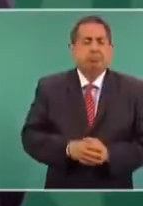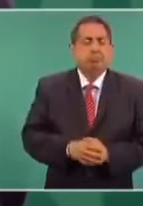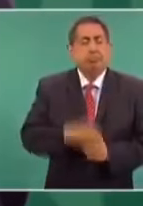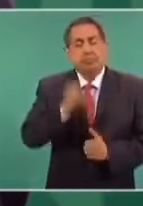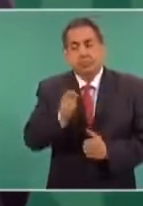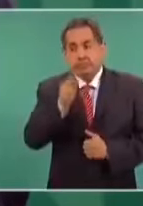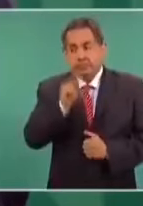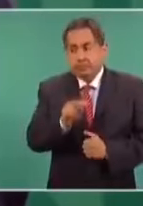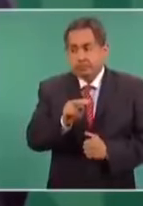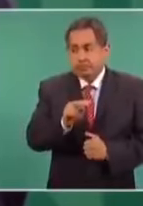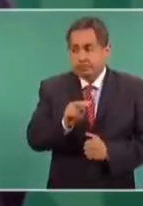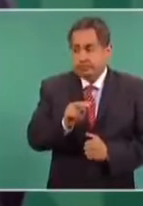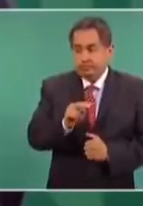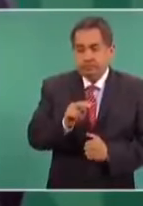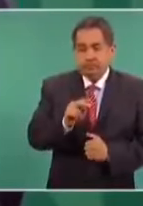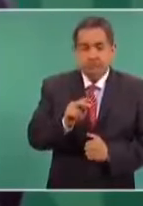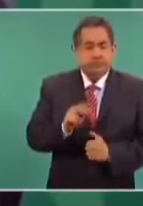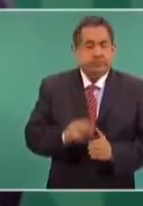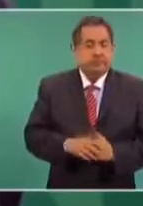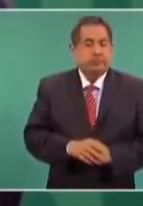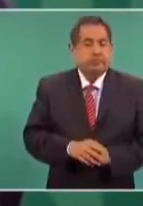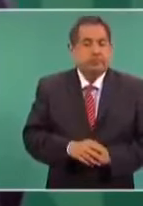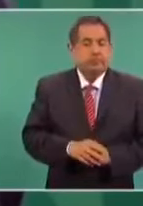sin embargo,